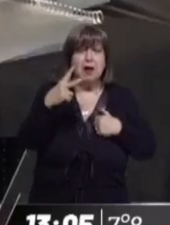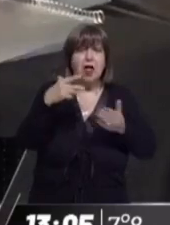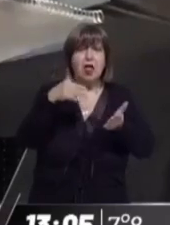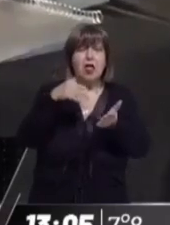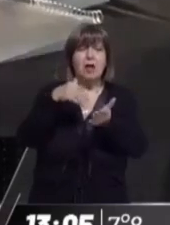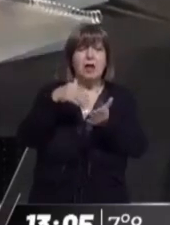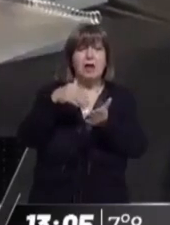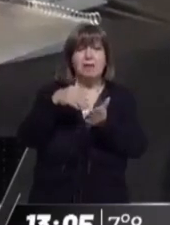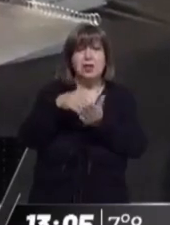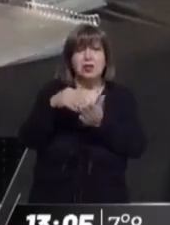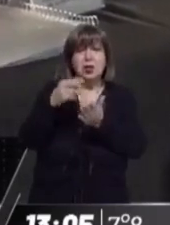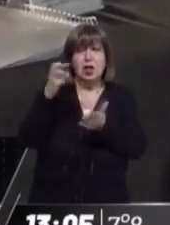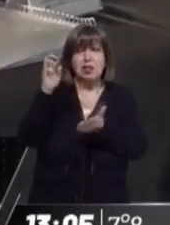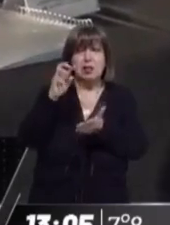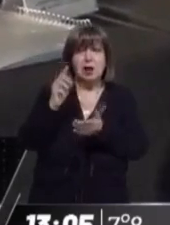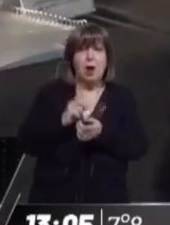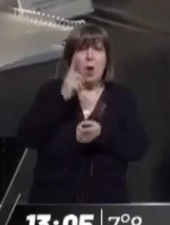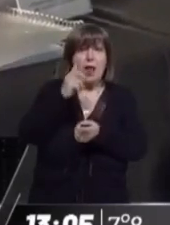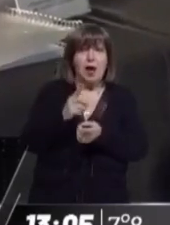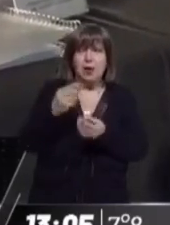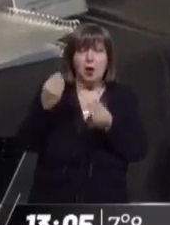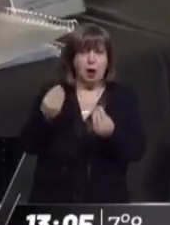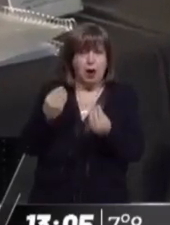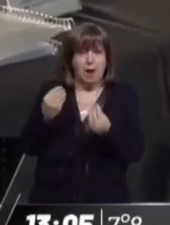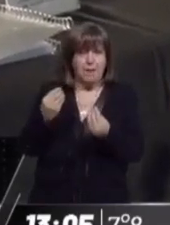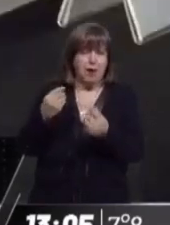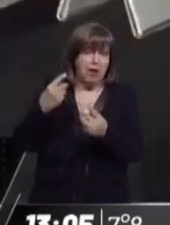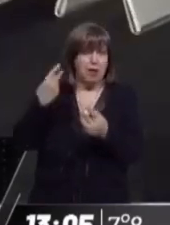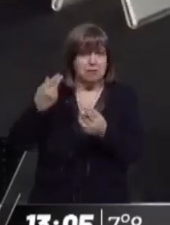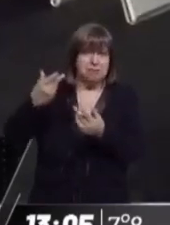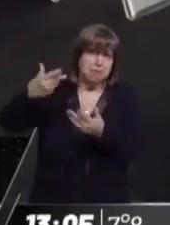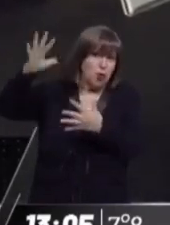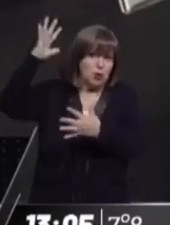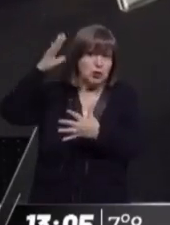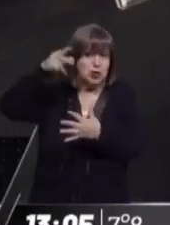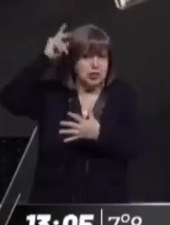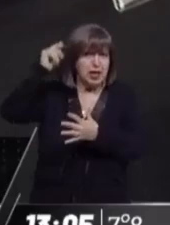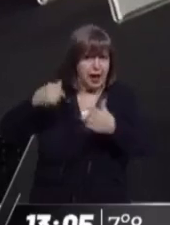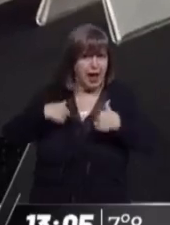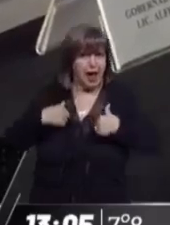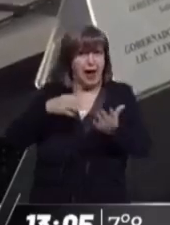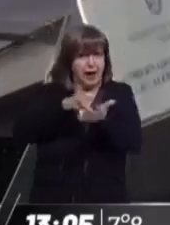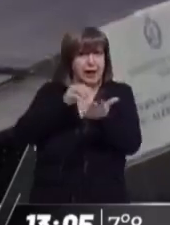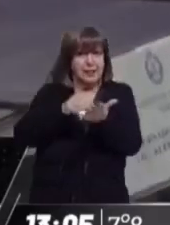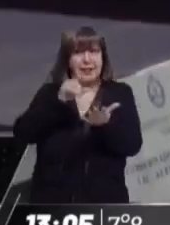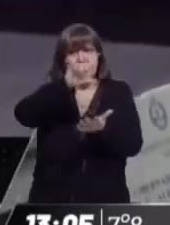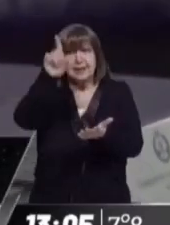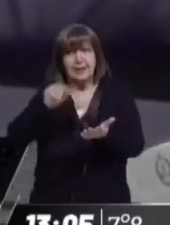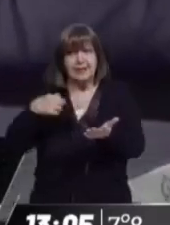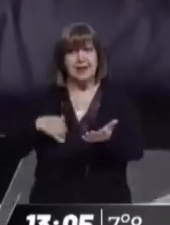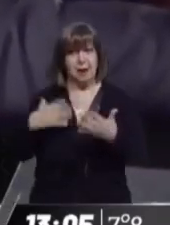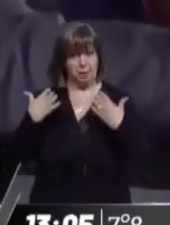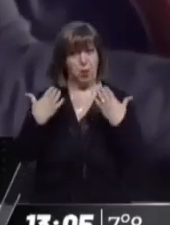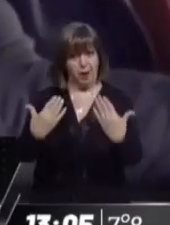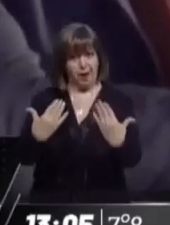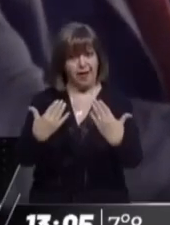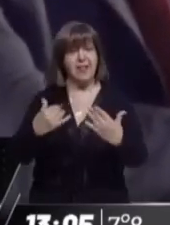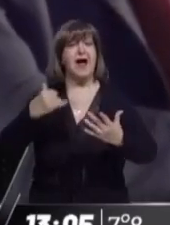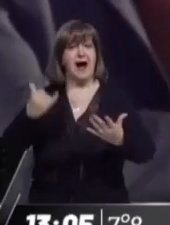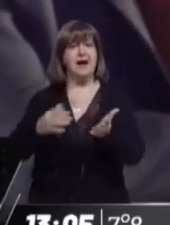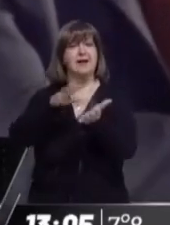dejar pasar esta oportunidad. Siempre es una polémica en Mendoza, ¿no? Nosotros hemos estado